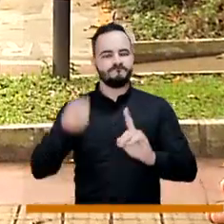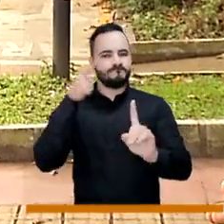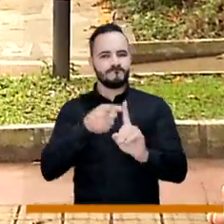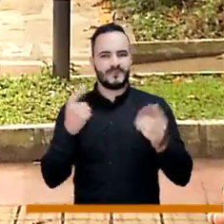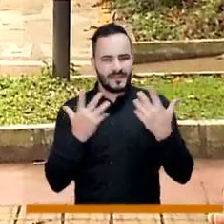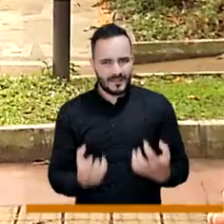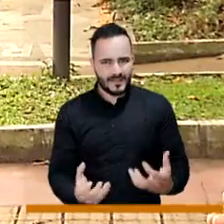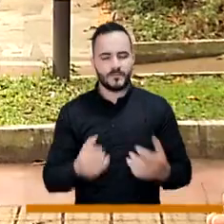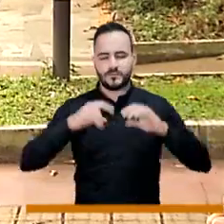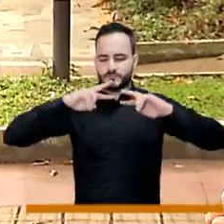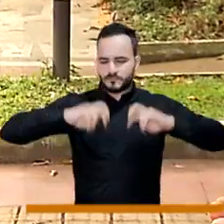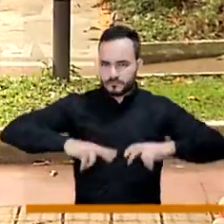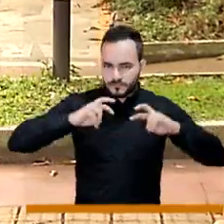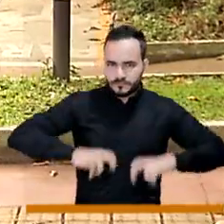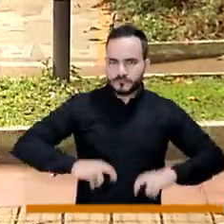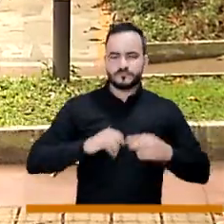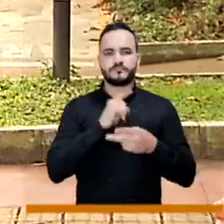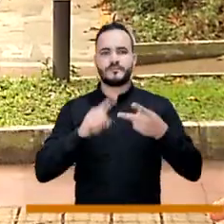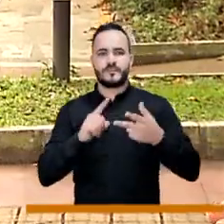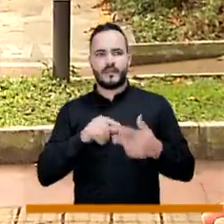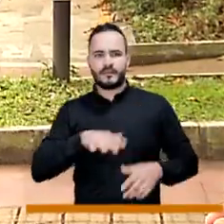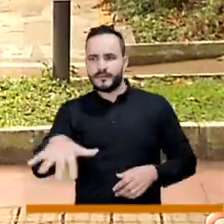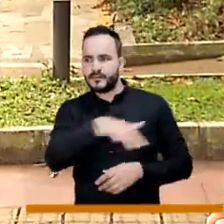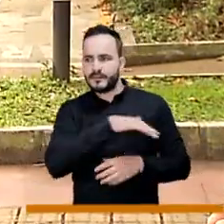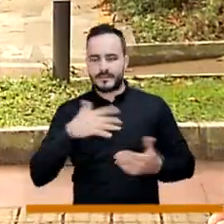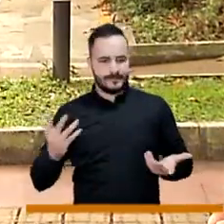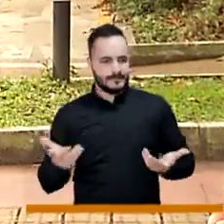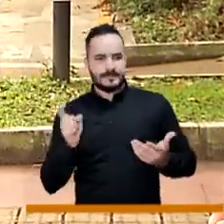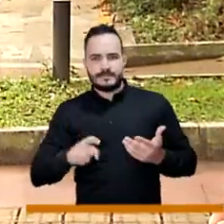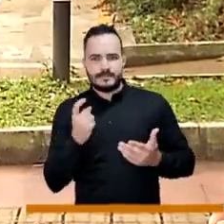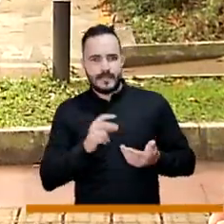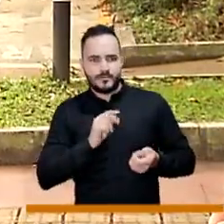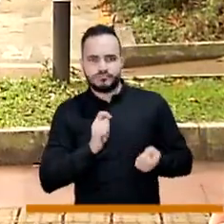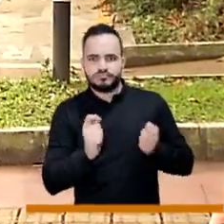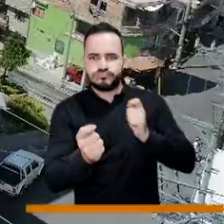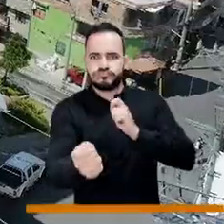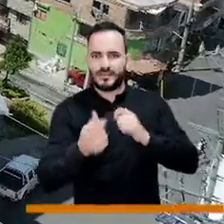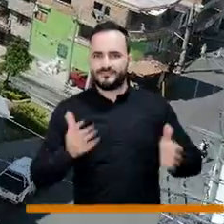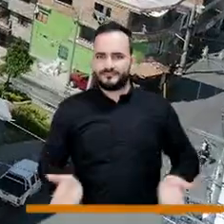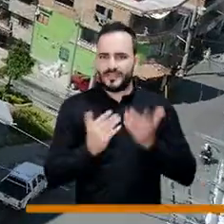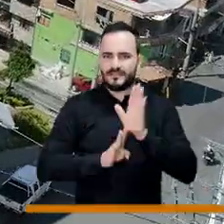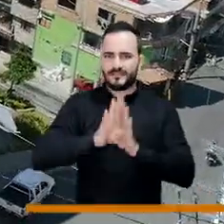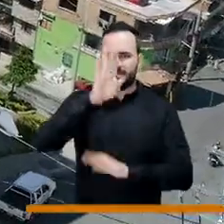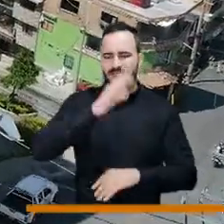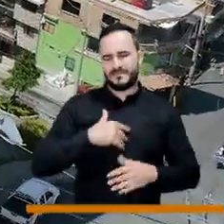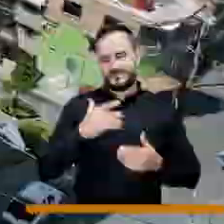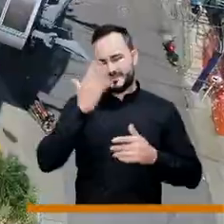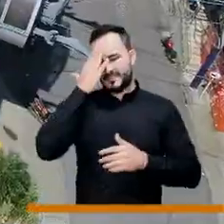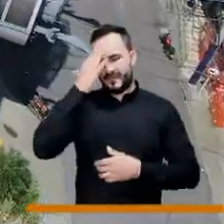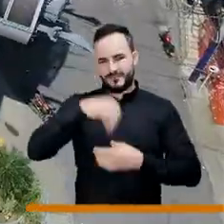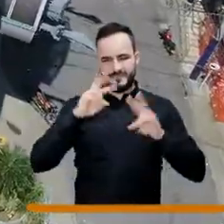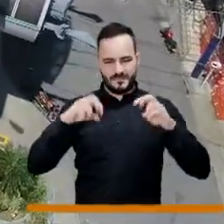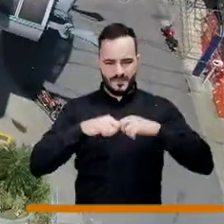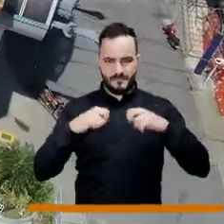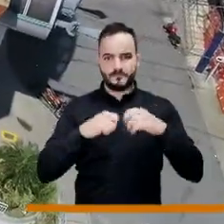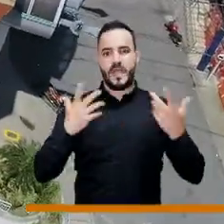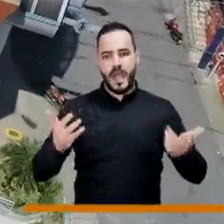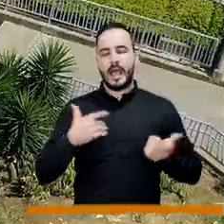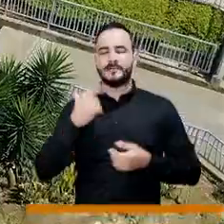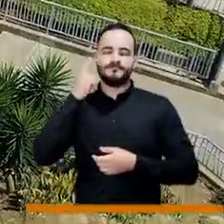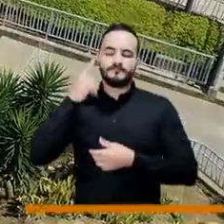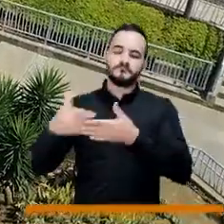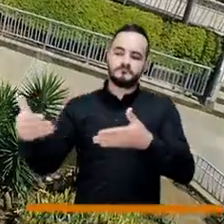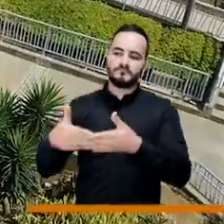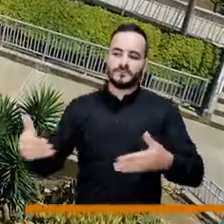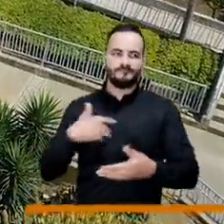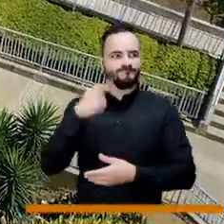apoyar la investigación, la innovación y el desarrollo en materia de eficiencia energética. Por eso buscamos en varios de los artículos que